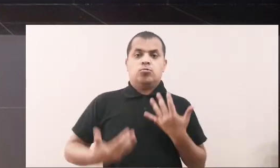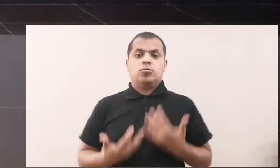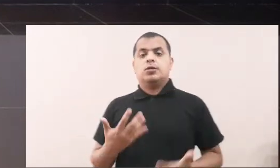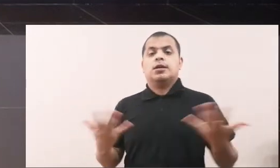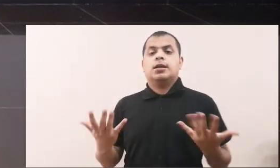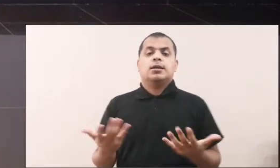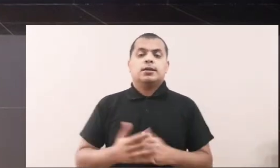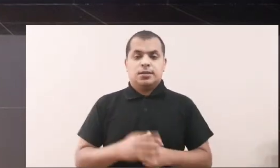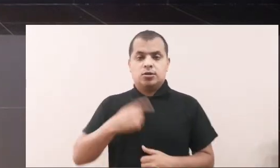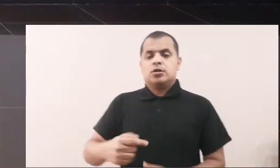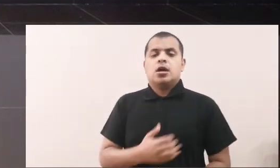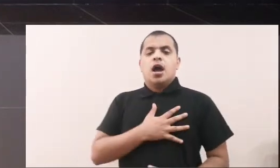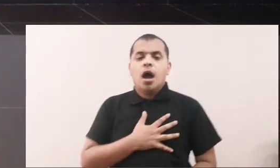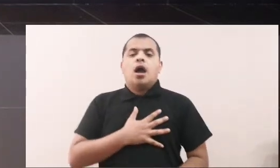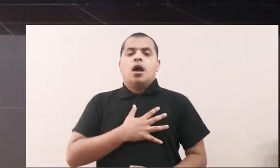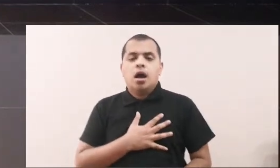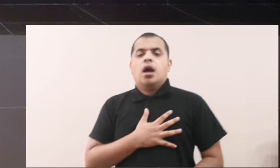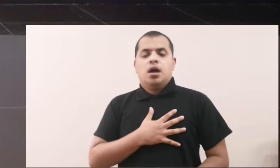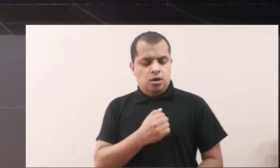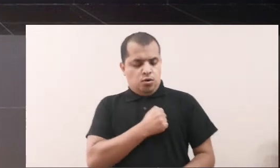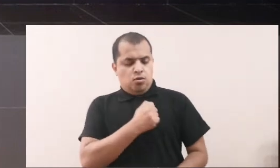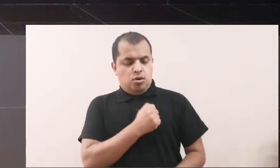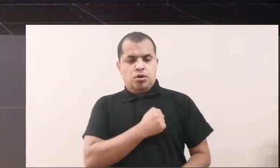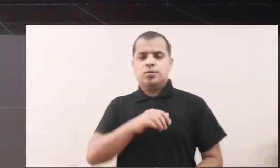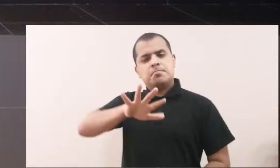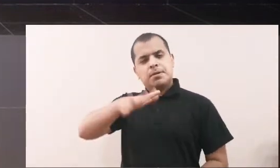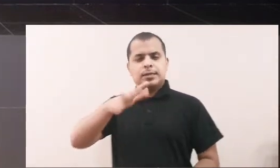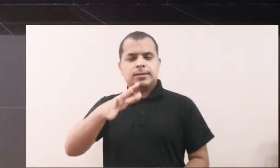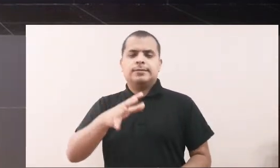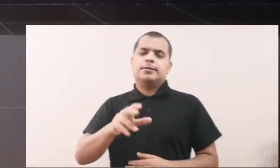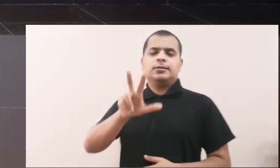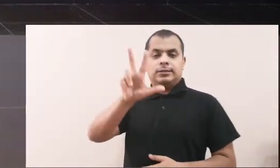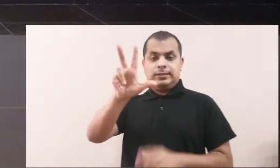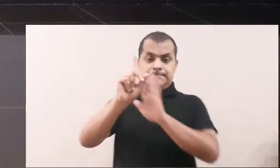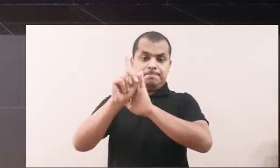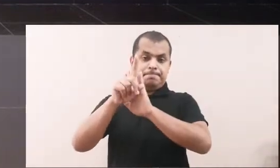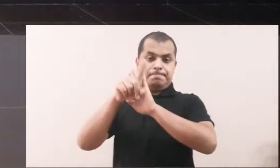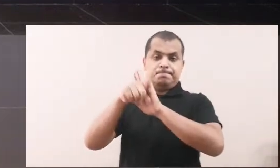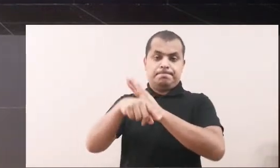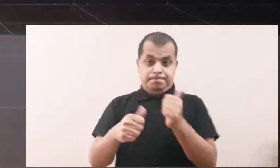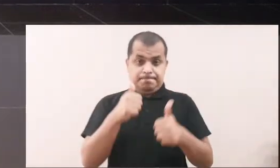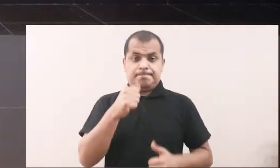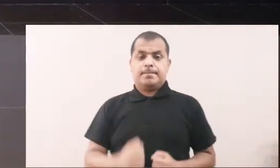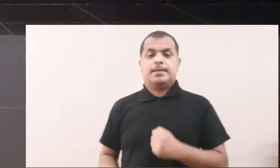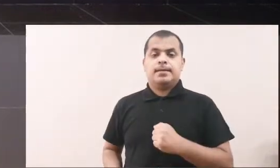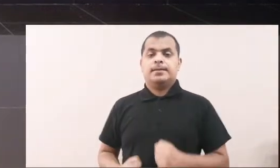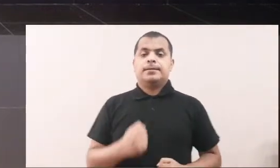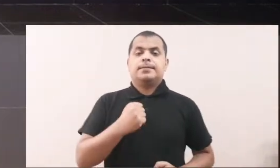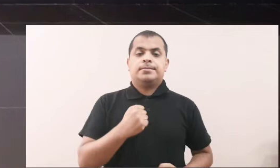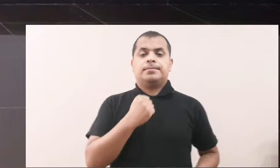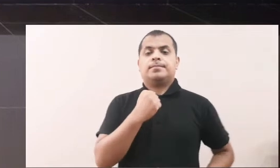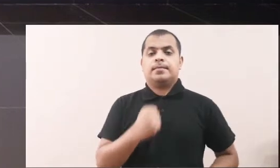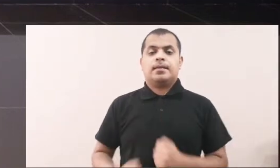es que nos agitemos un poco y eso dura aproximadamente 3 minutos, ¿ok? Un primer ejercicio